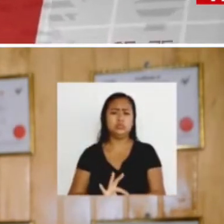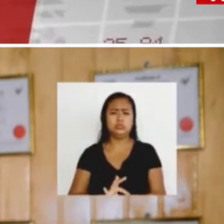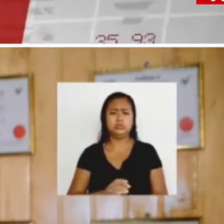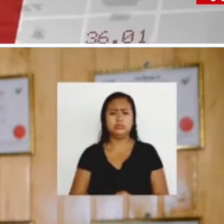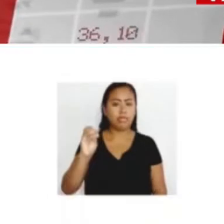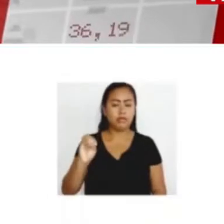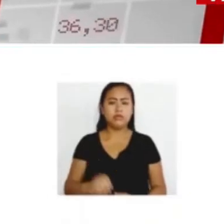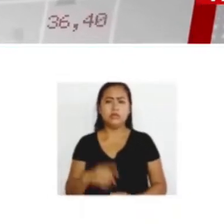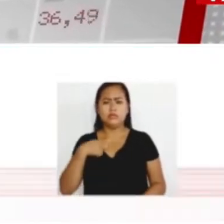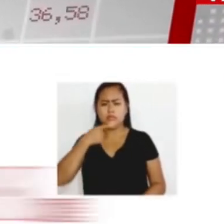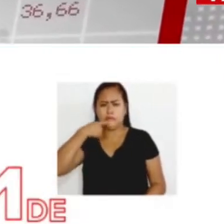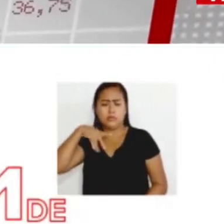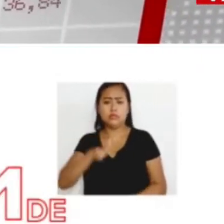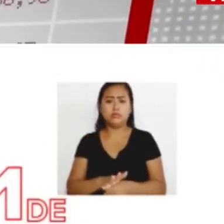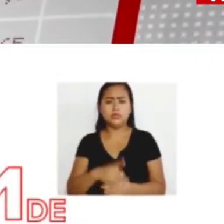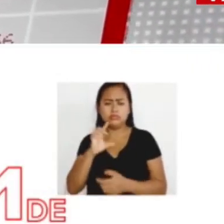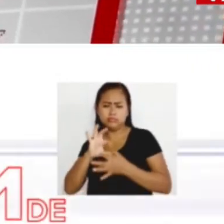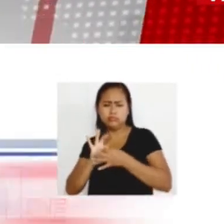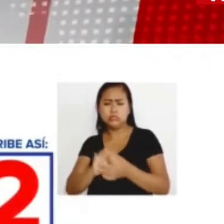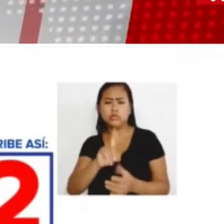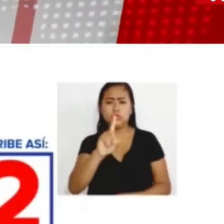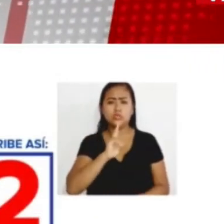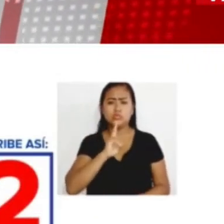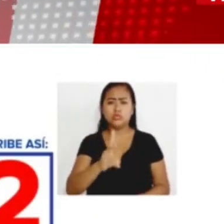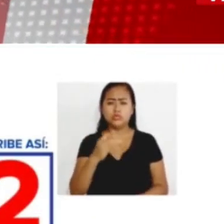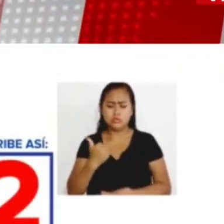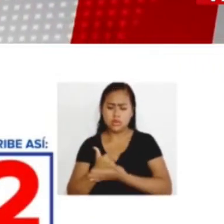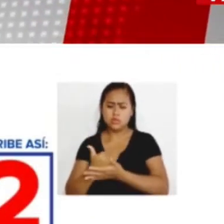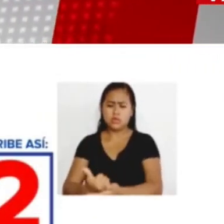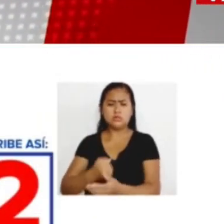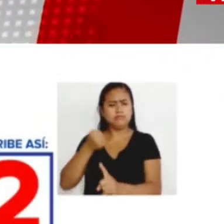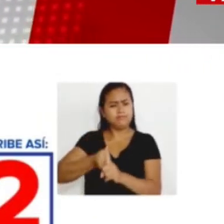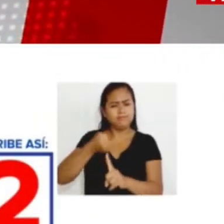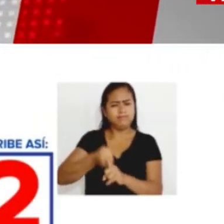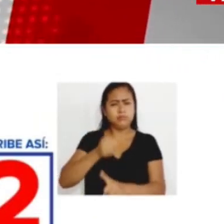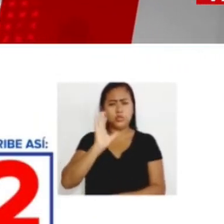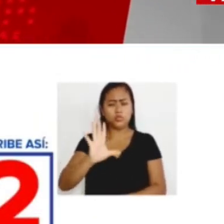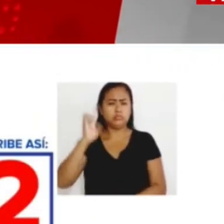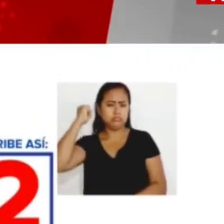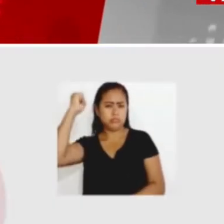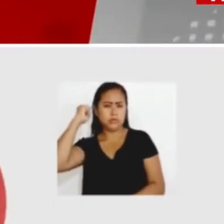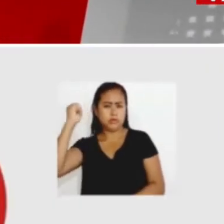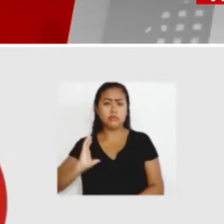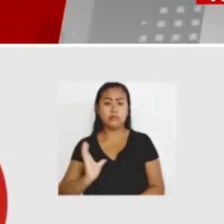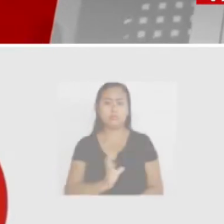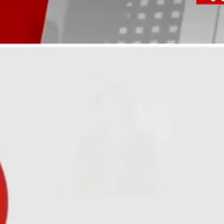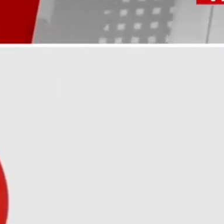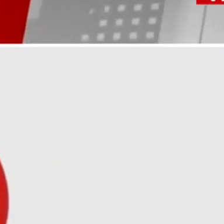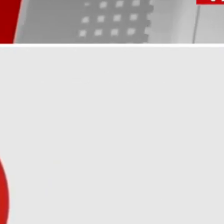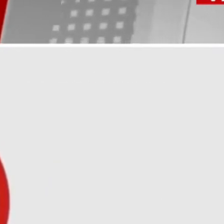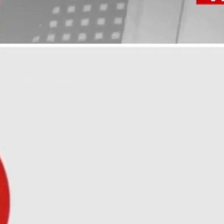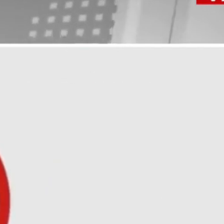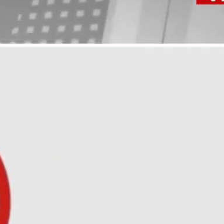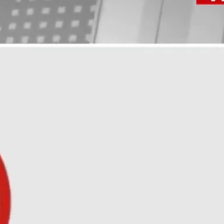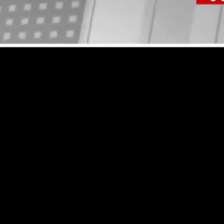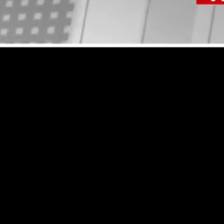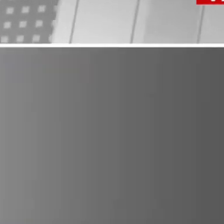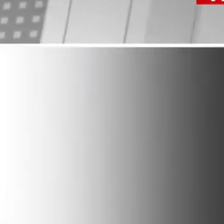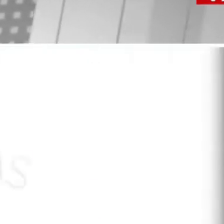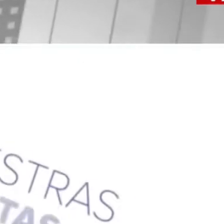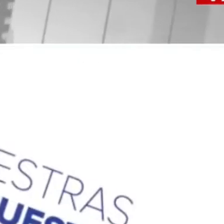polarizada. Está polarizada porque el grupo de poder le ha mandado hacia ese terreno, ¿no? Y don César